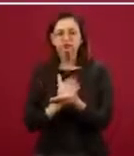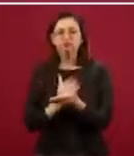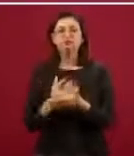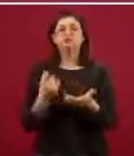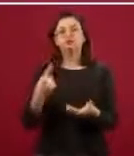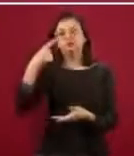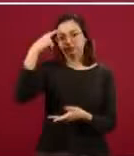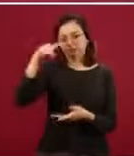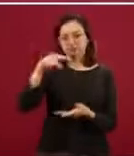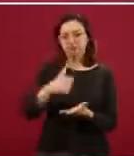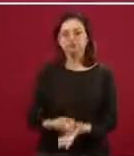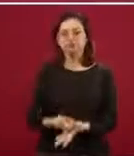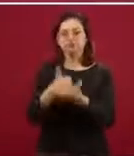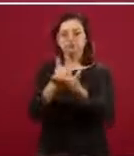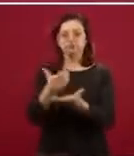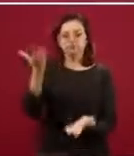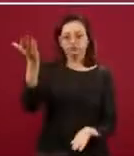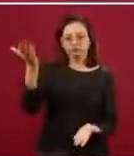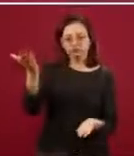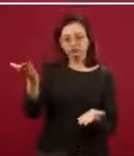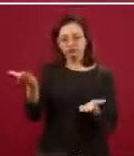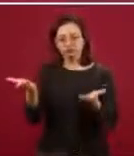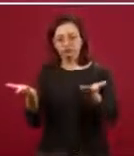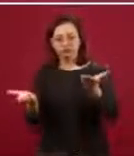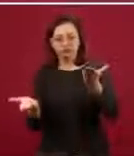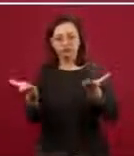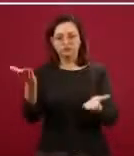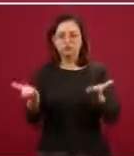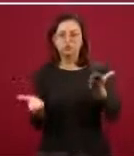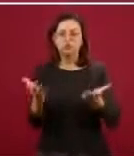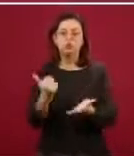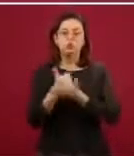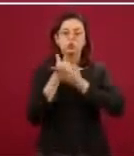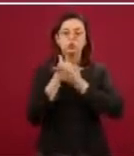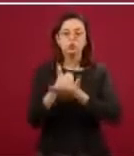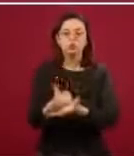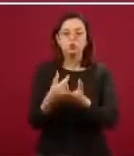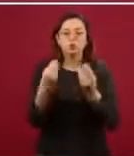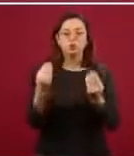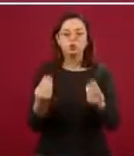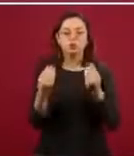para estabilizar el mercado. Esto nos ayuda mucho.